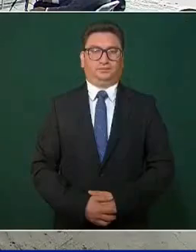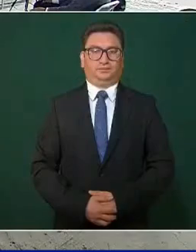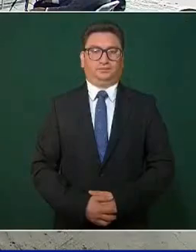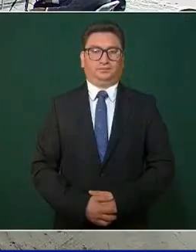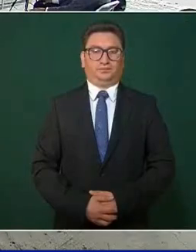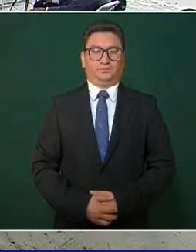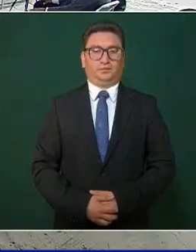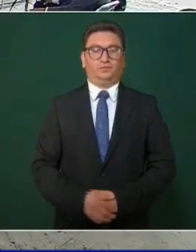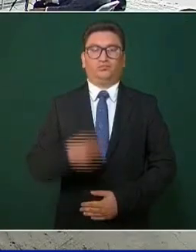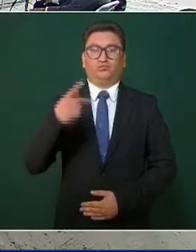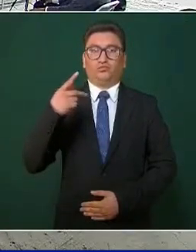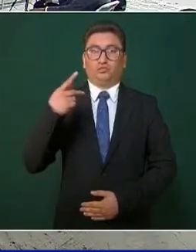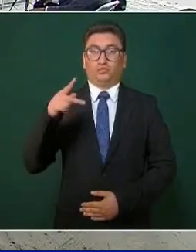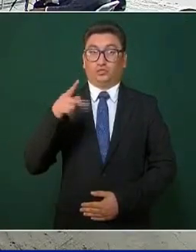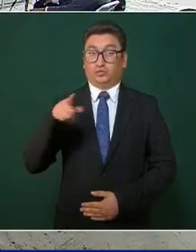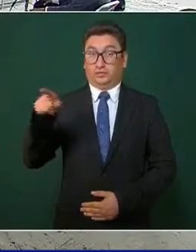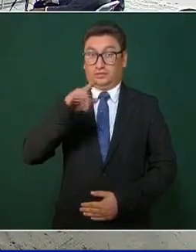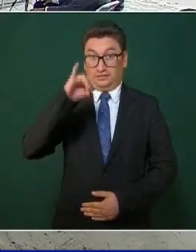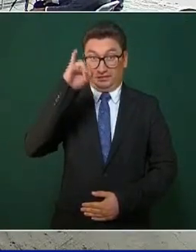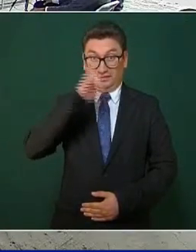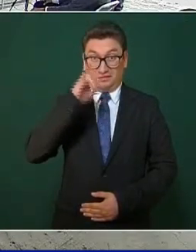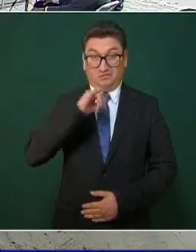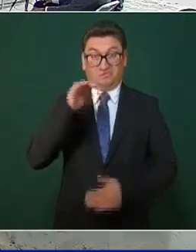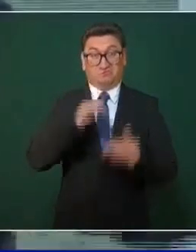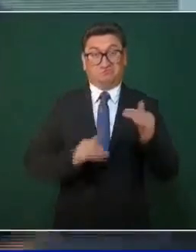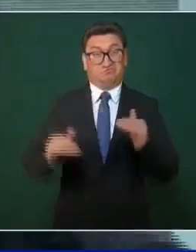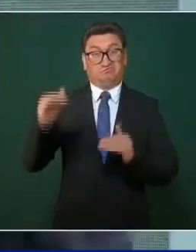Porque sus jefes sí son